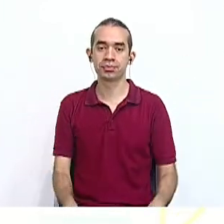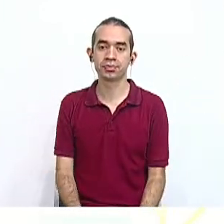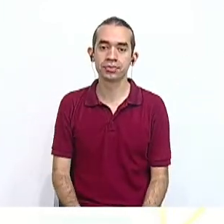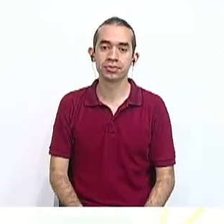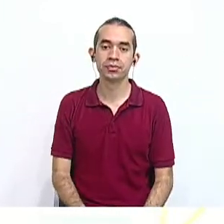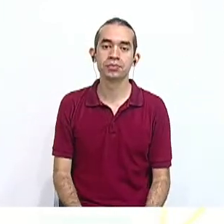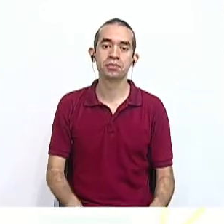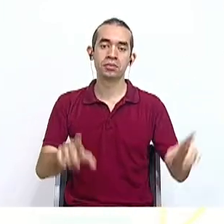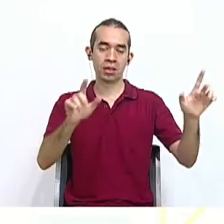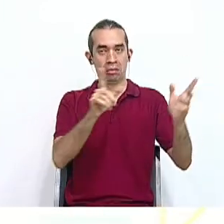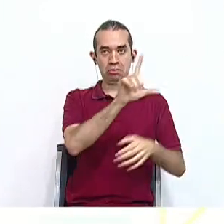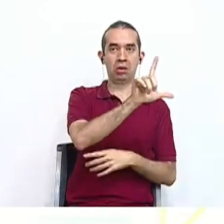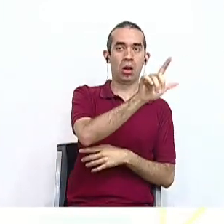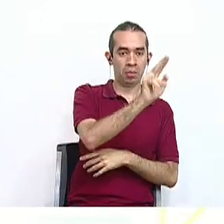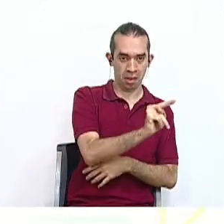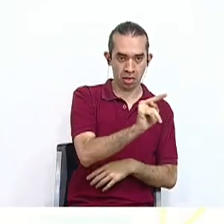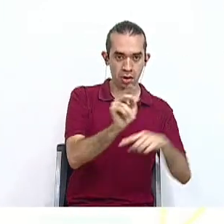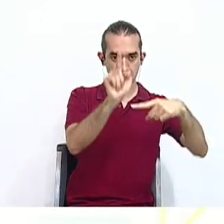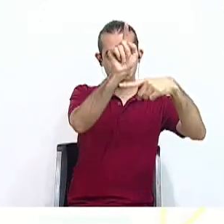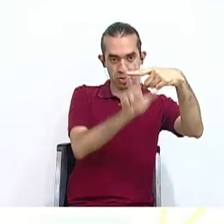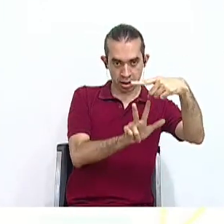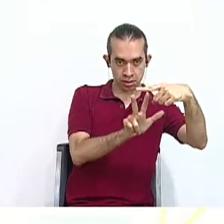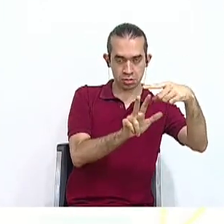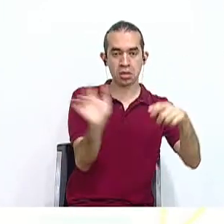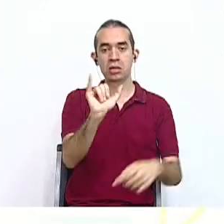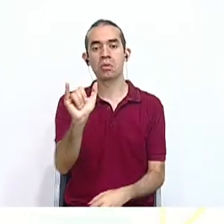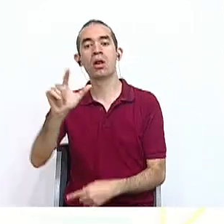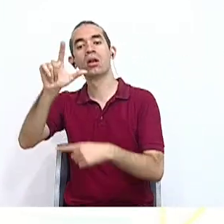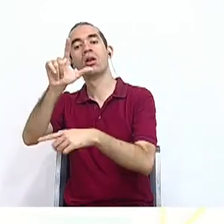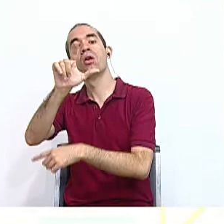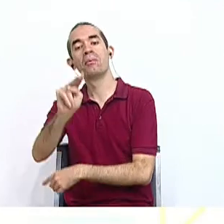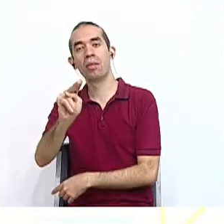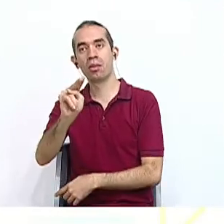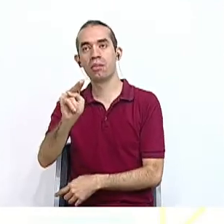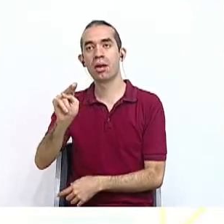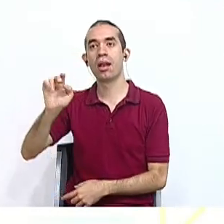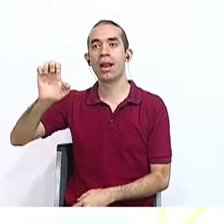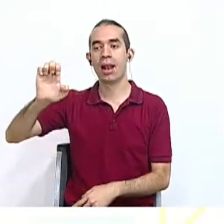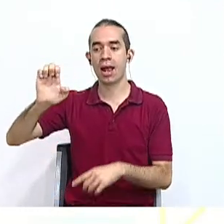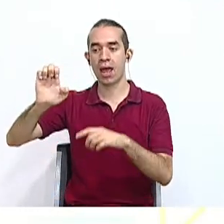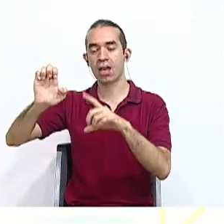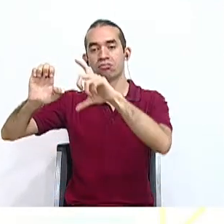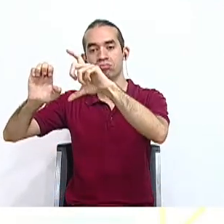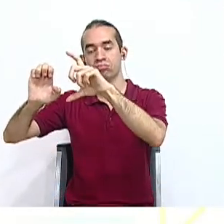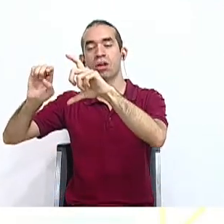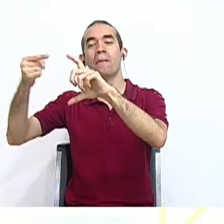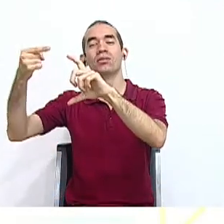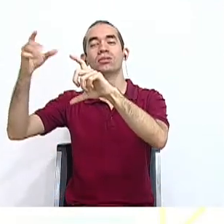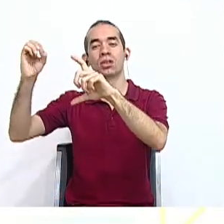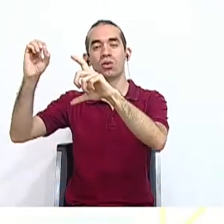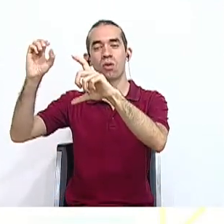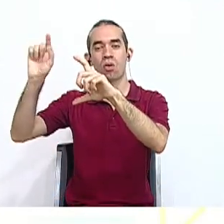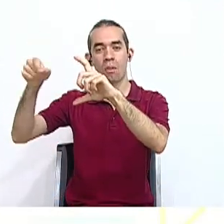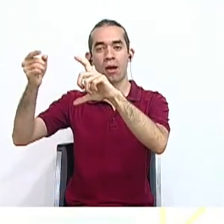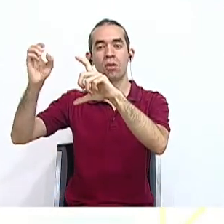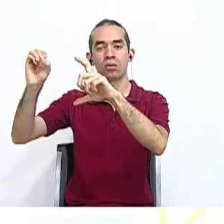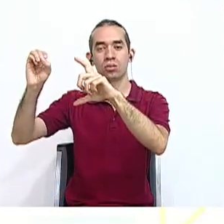obtenemos logaritmo natural de 1/3 es igual al logaritmo natural de e elevado a la menos